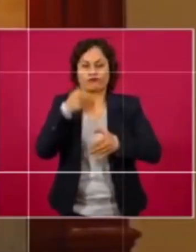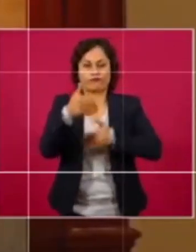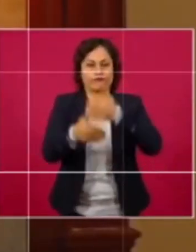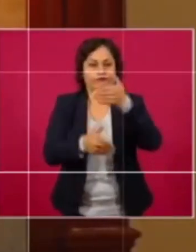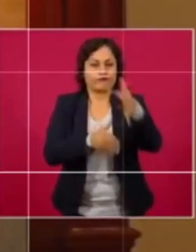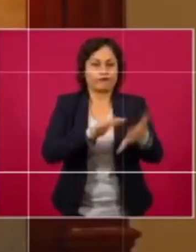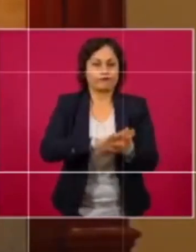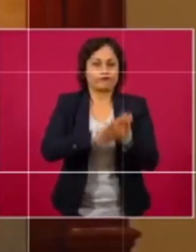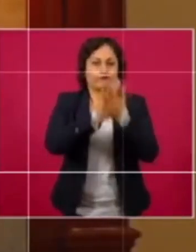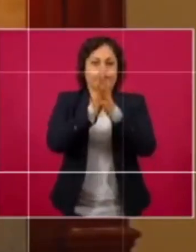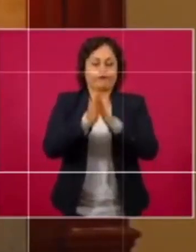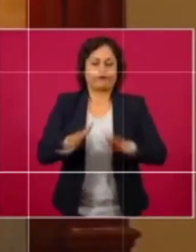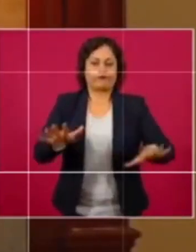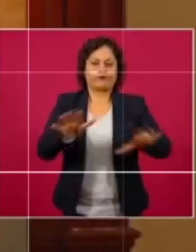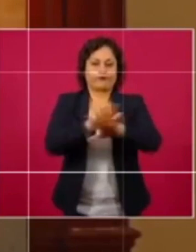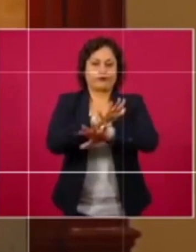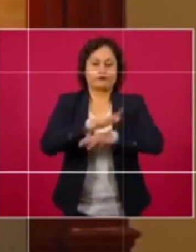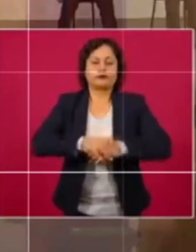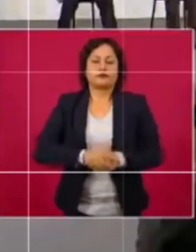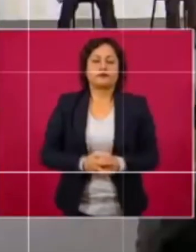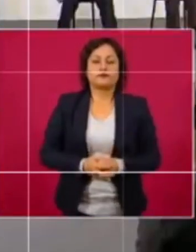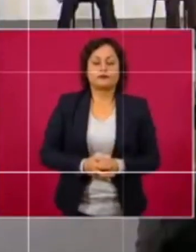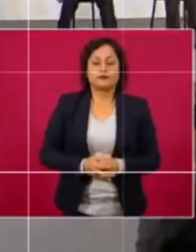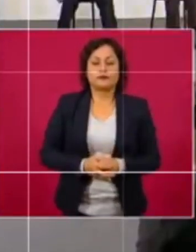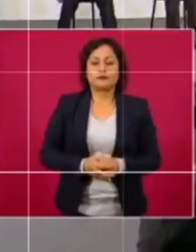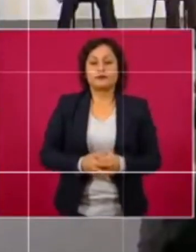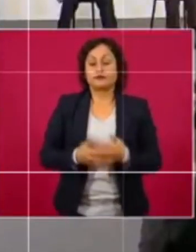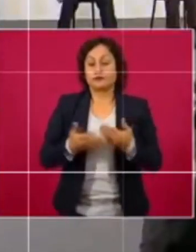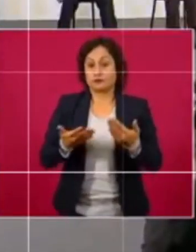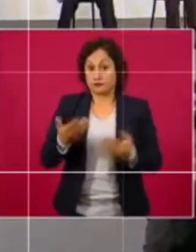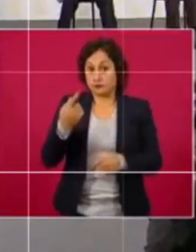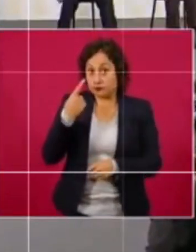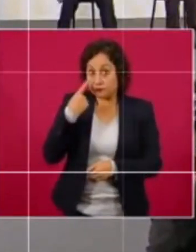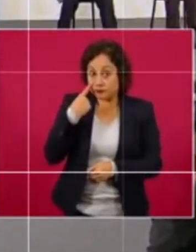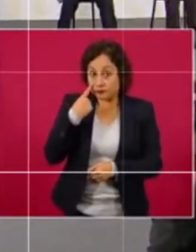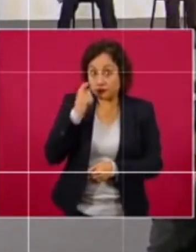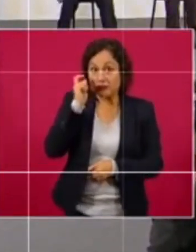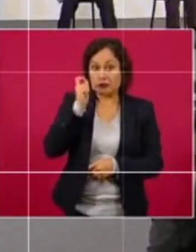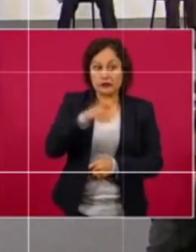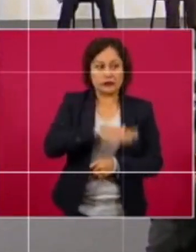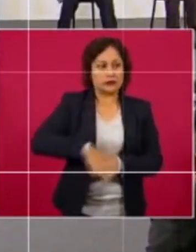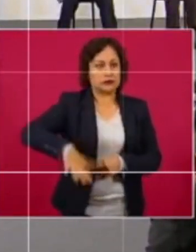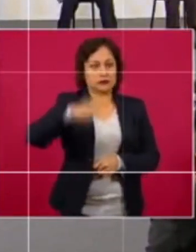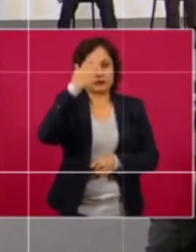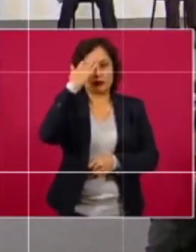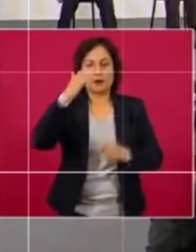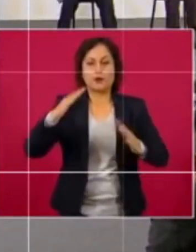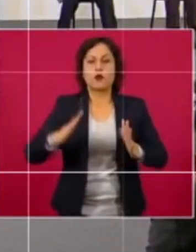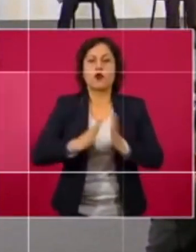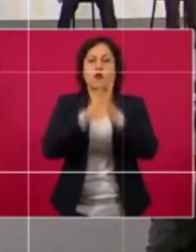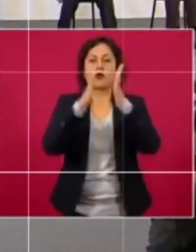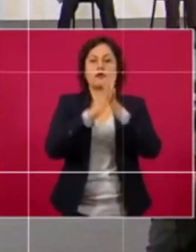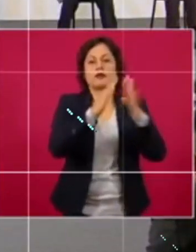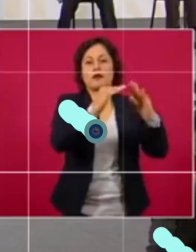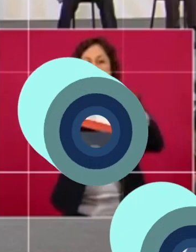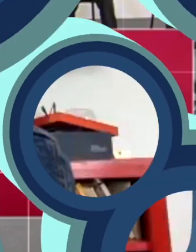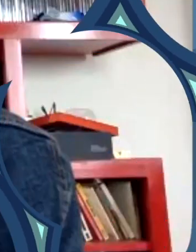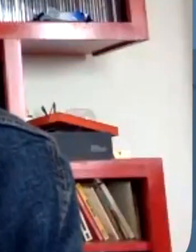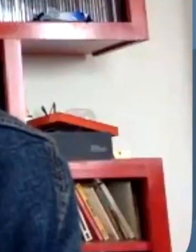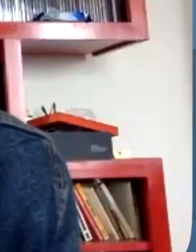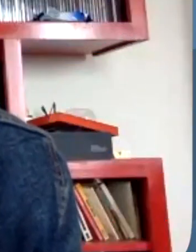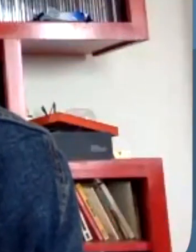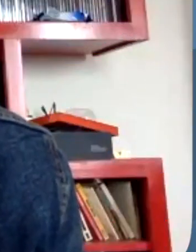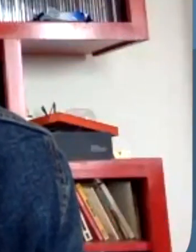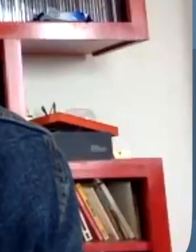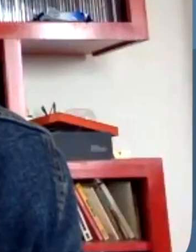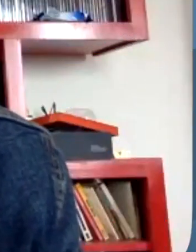lo que estamos discutiendo. Si hay un financiamiento de parte, por ejemplo, del exgobernador de Tabasco al